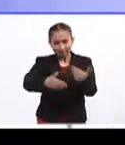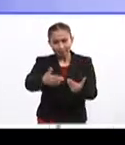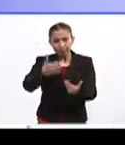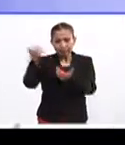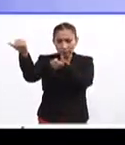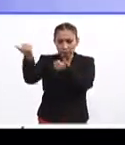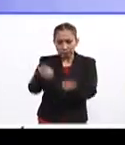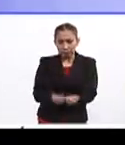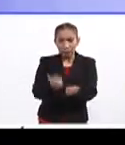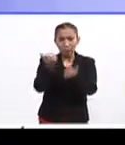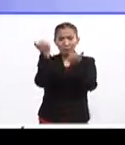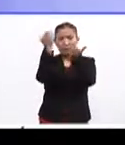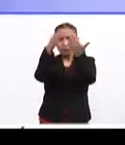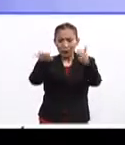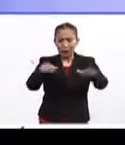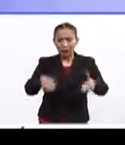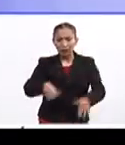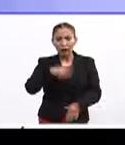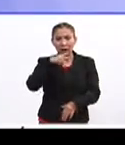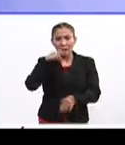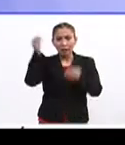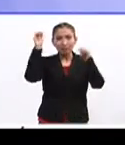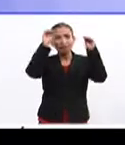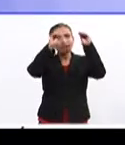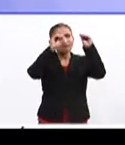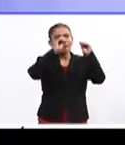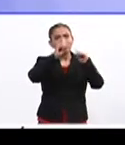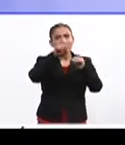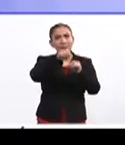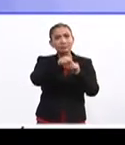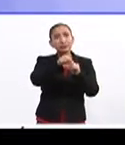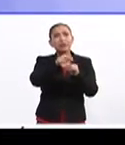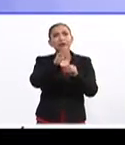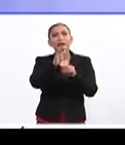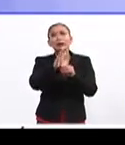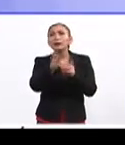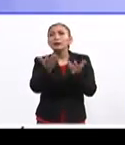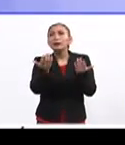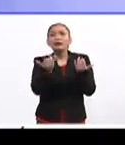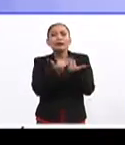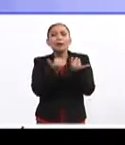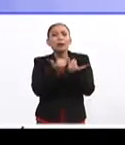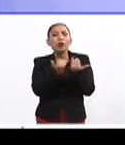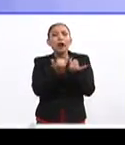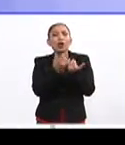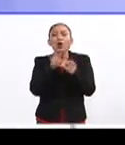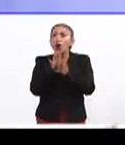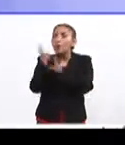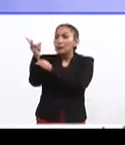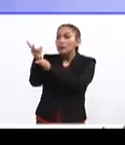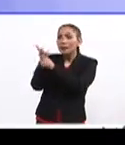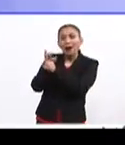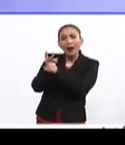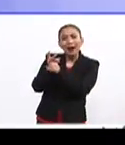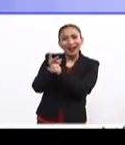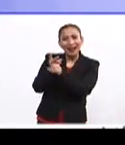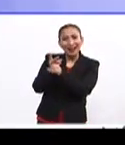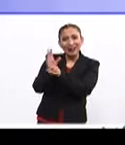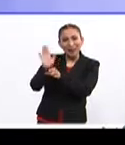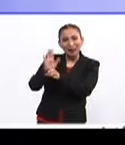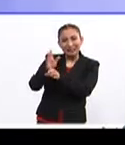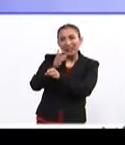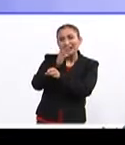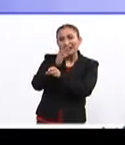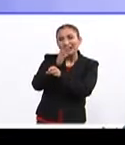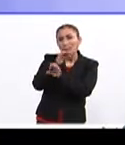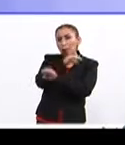traer un árbol de Navidad en ese momento es haber invitado a cenar, tal